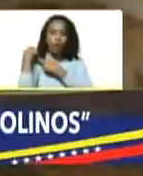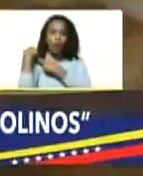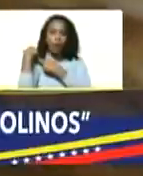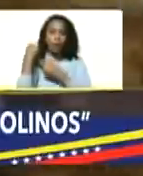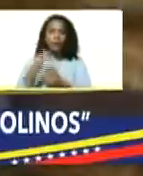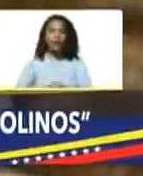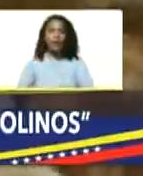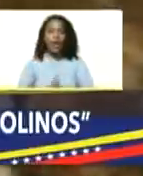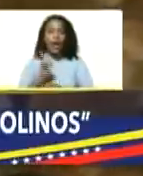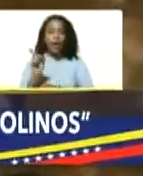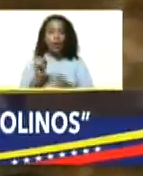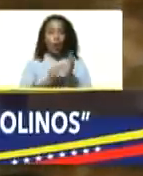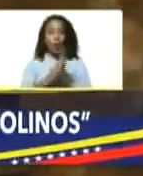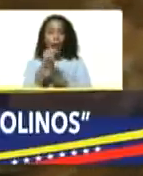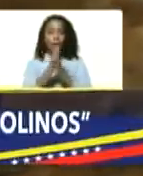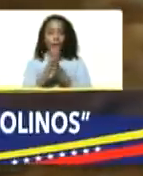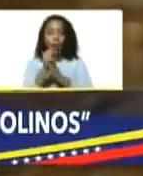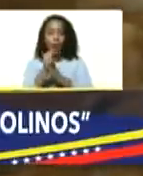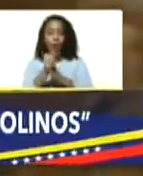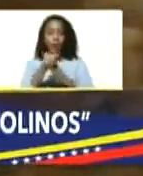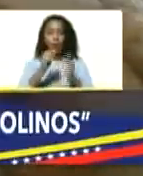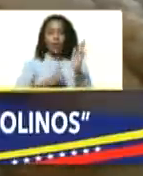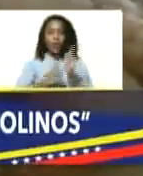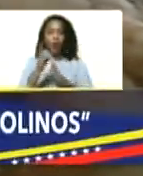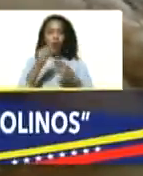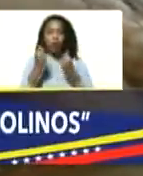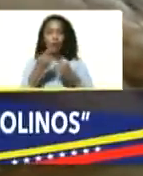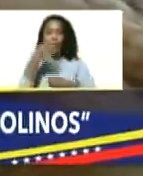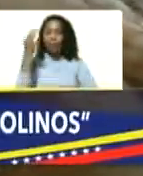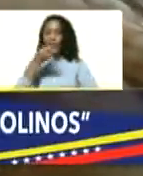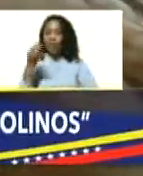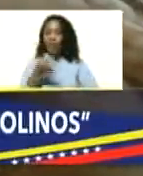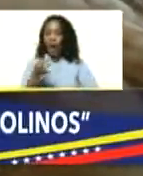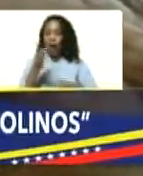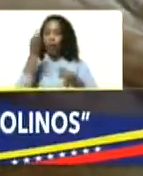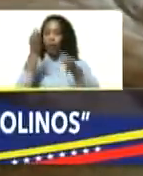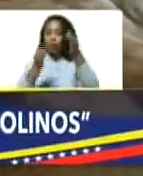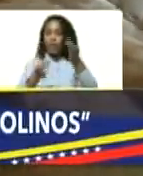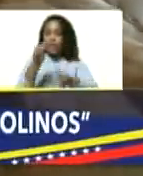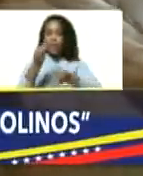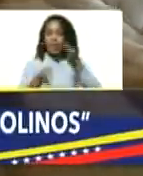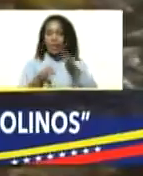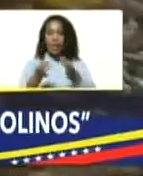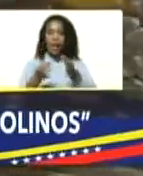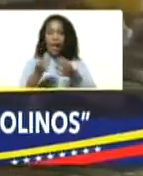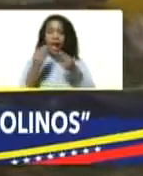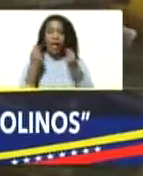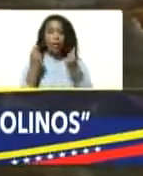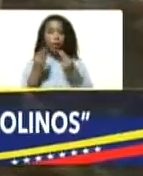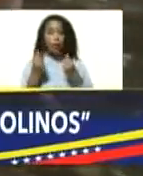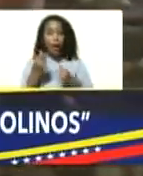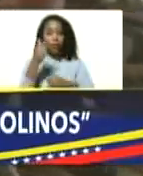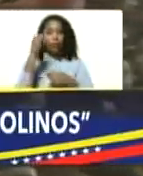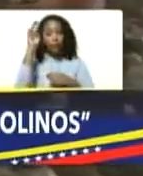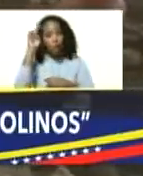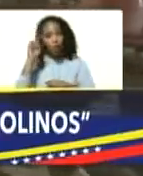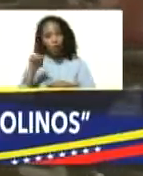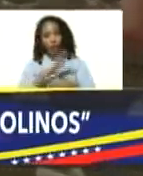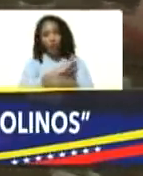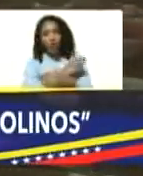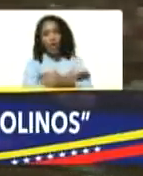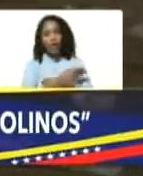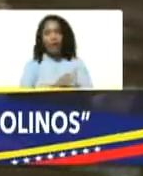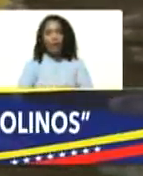uno de estos emprendedores por el desarrollo de una economía real de una economía justa y con una economía que cada día se va fortaleciendo